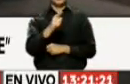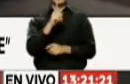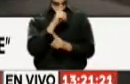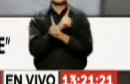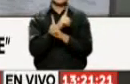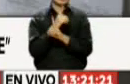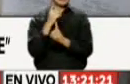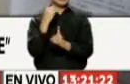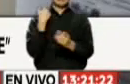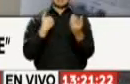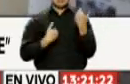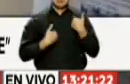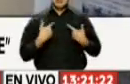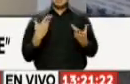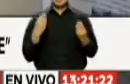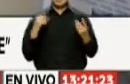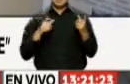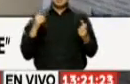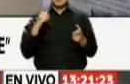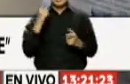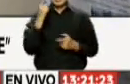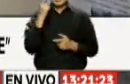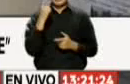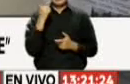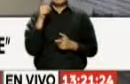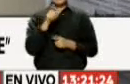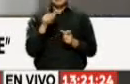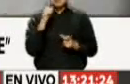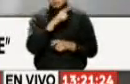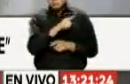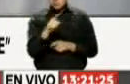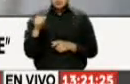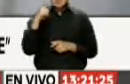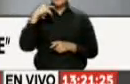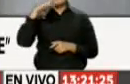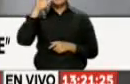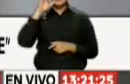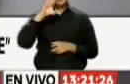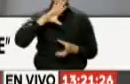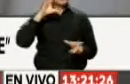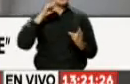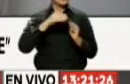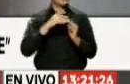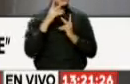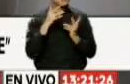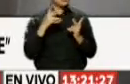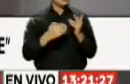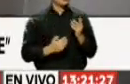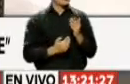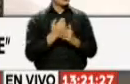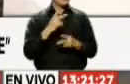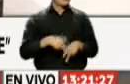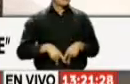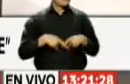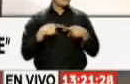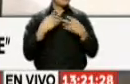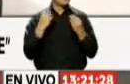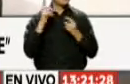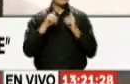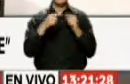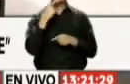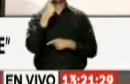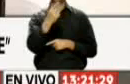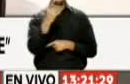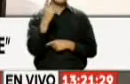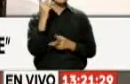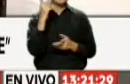incapacitados, sobrevivientes que luchan para ser aceptados y sobre todo para adaptarse a su nueva realidad. Mucho se dice que